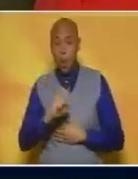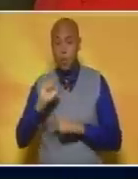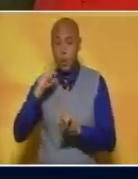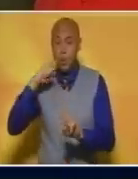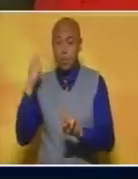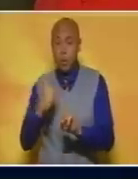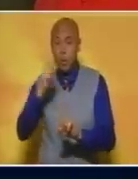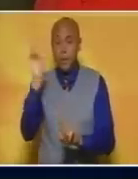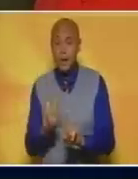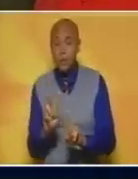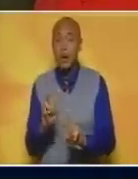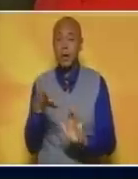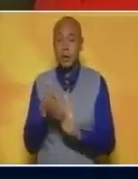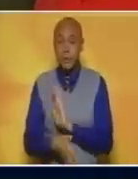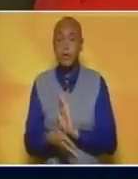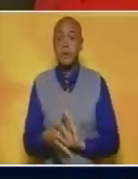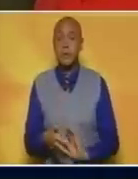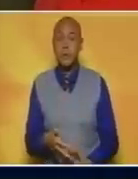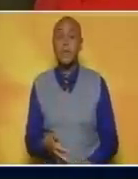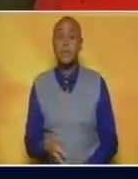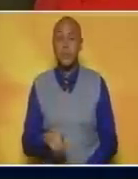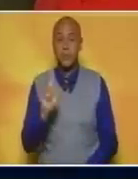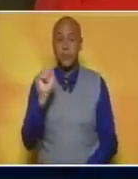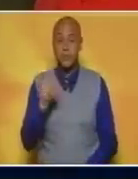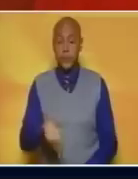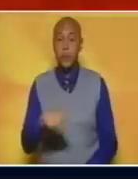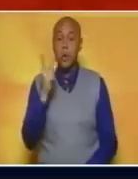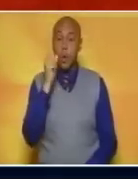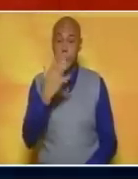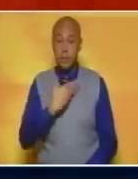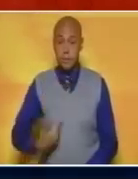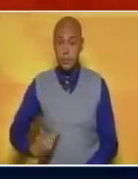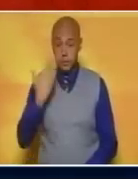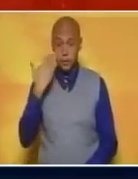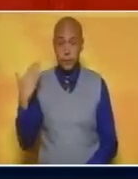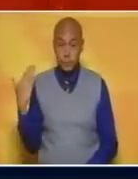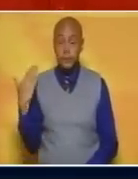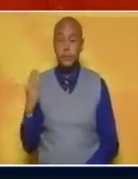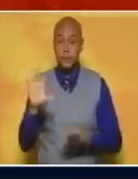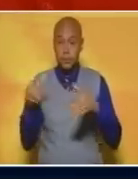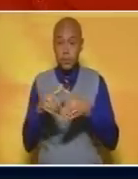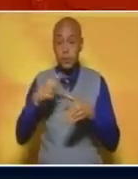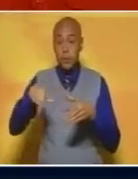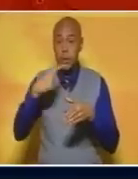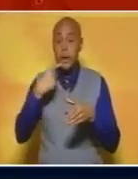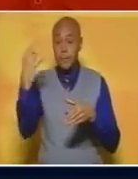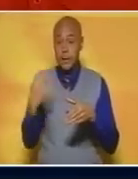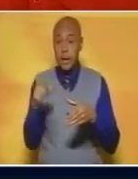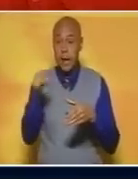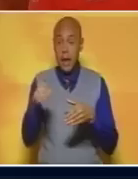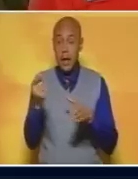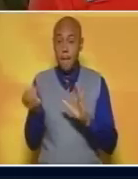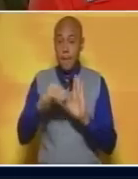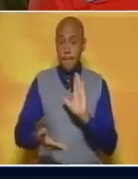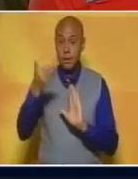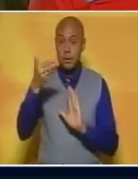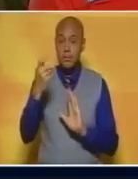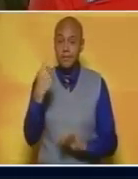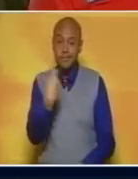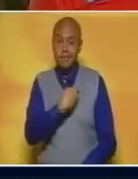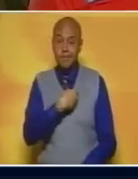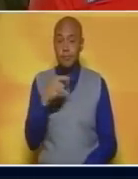mella en el pueblo venezolano. El presidente del Frente, Müller Rojas, afirmó que el reciente aumento salarial